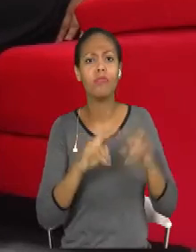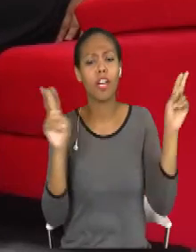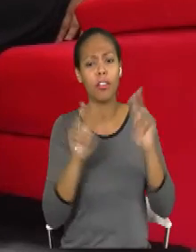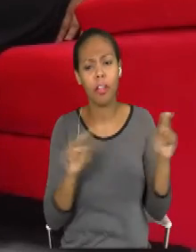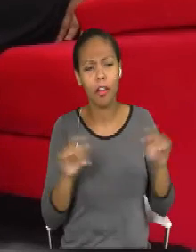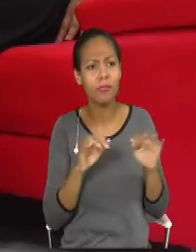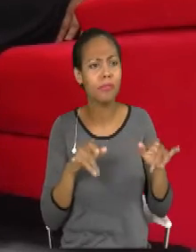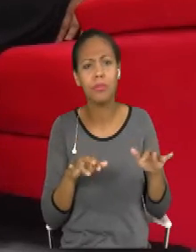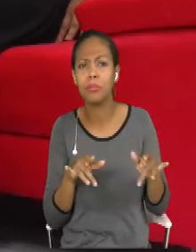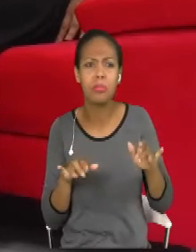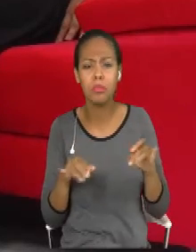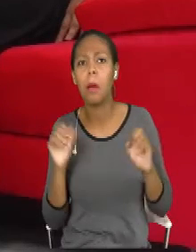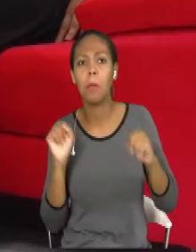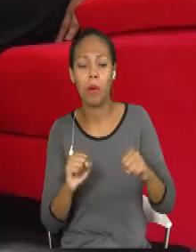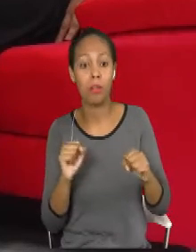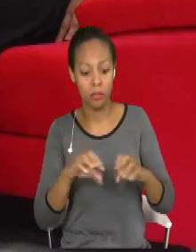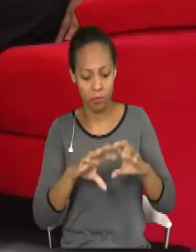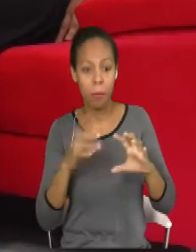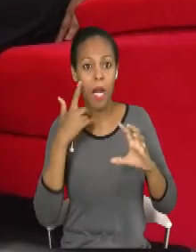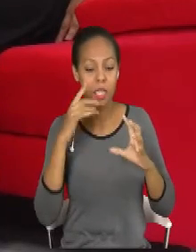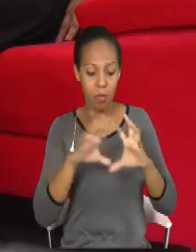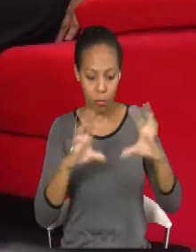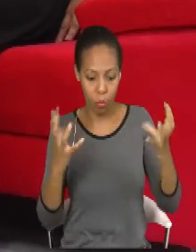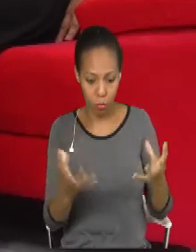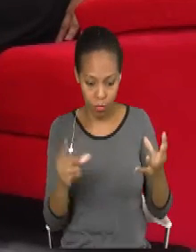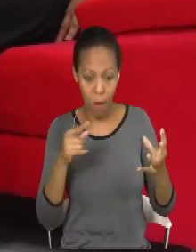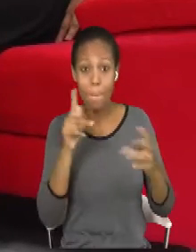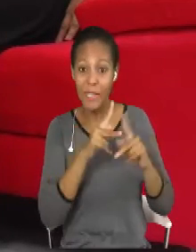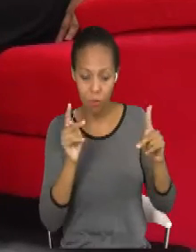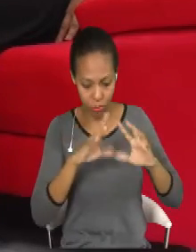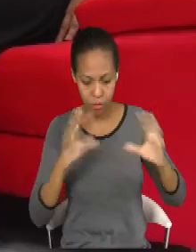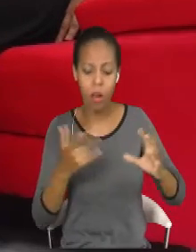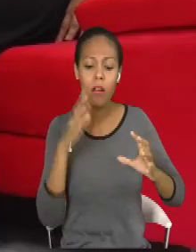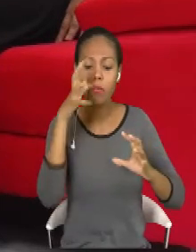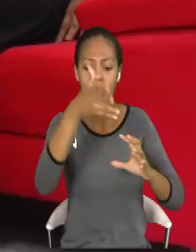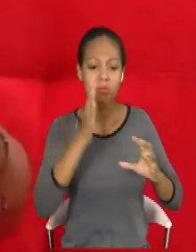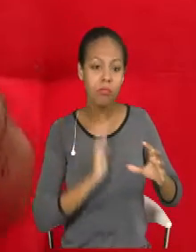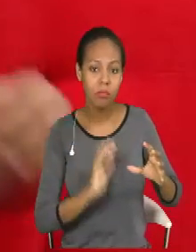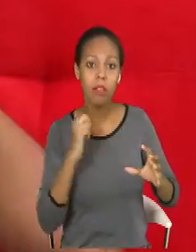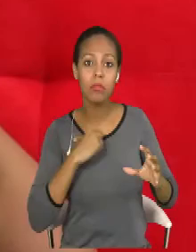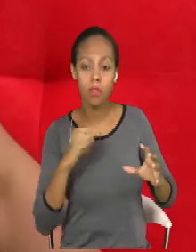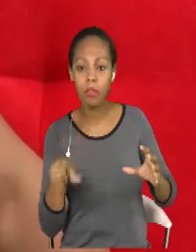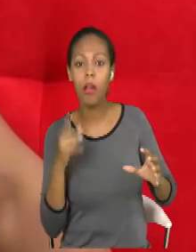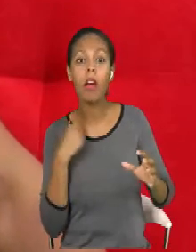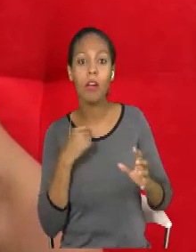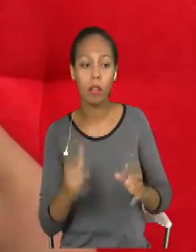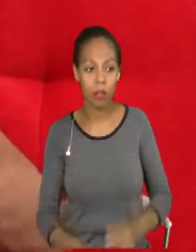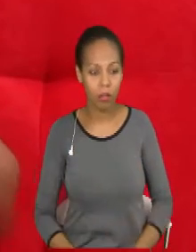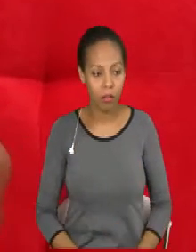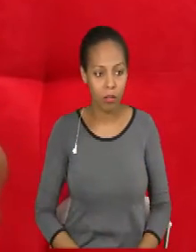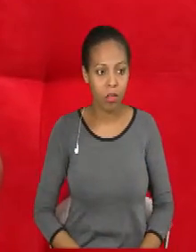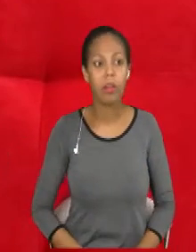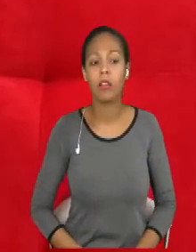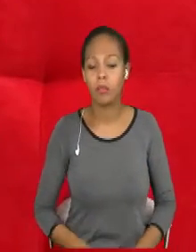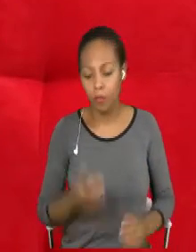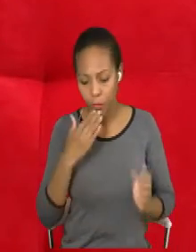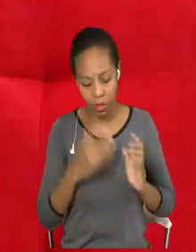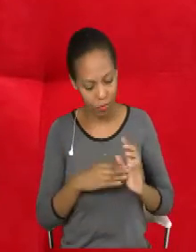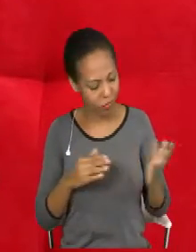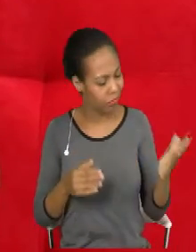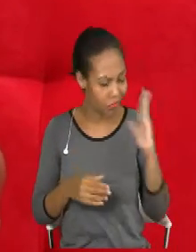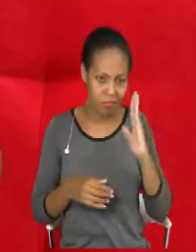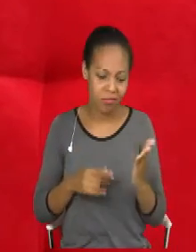del mundo. Entonces nada más partamos de ahí para dimensionar, oiga, con estos aparatos, ¿qué se puede hacer?